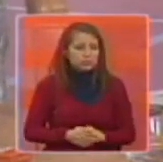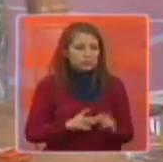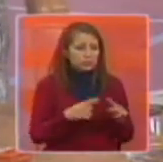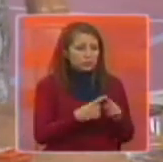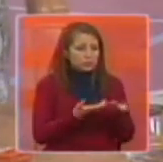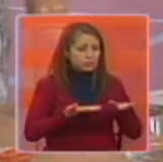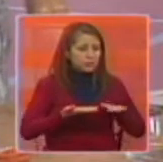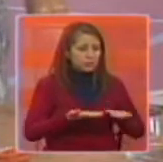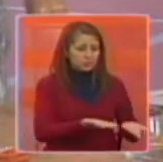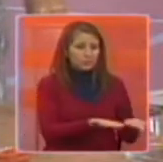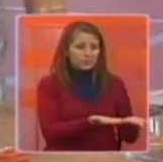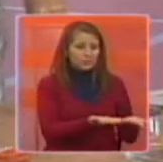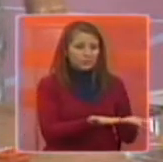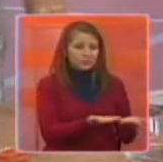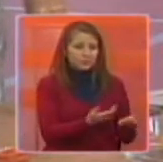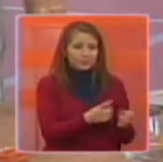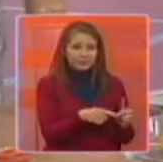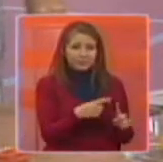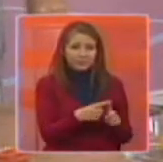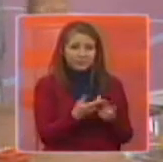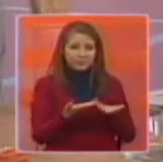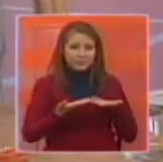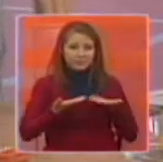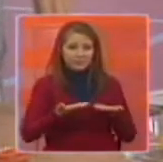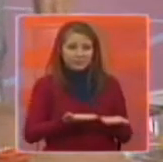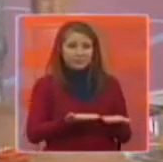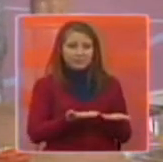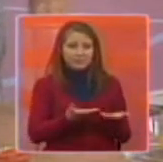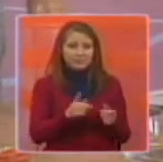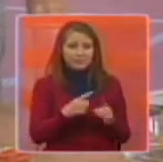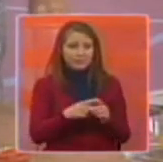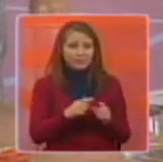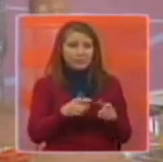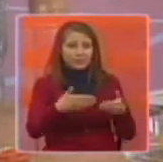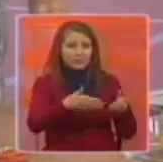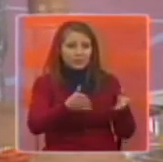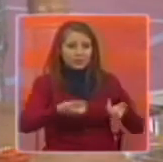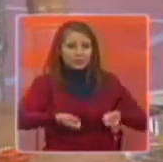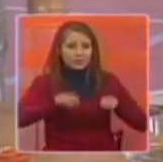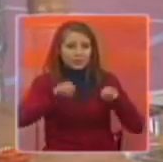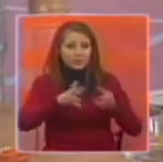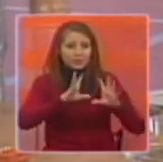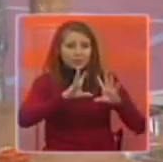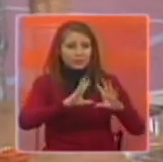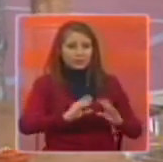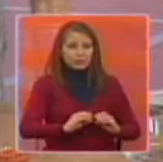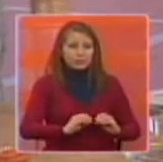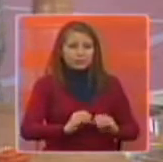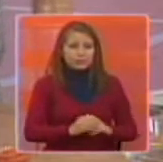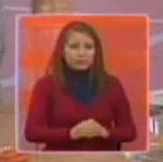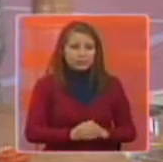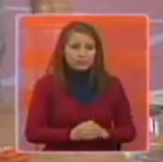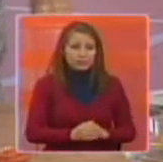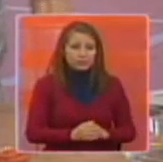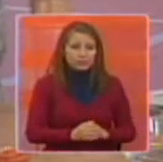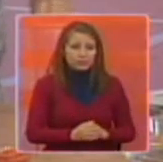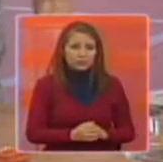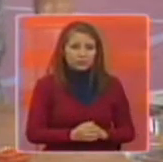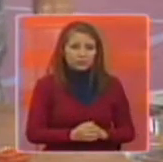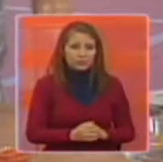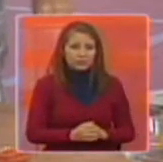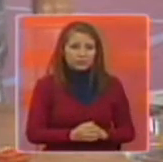los mete al horno. Sí, cuando los meto ya en la olla. Se bajan. Ah, se bajan. Bueno,